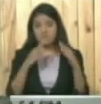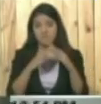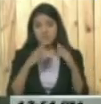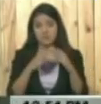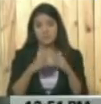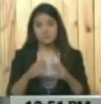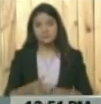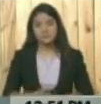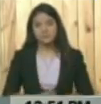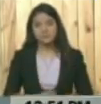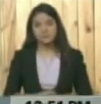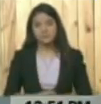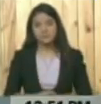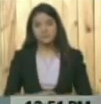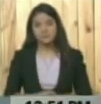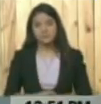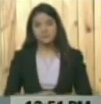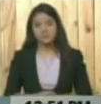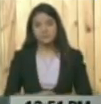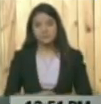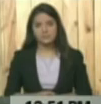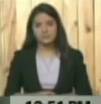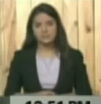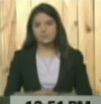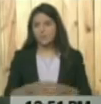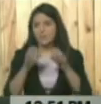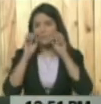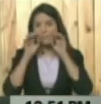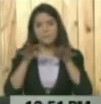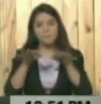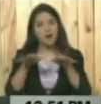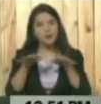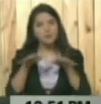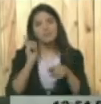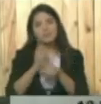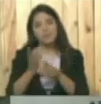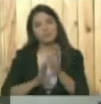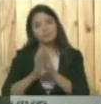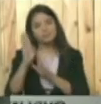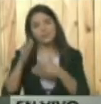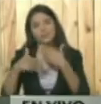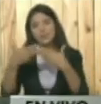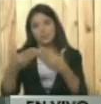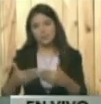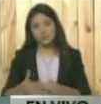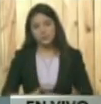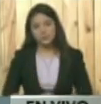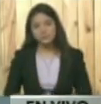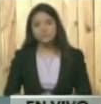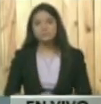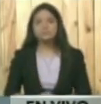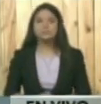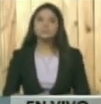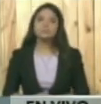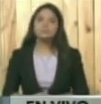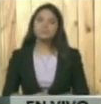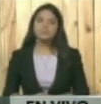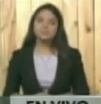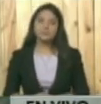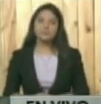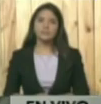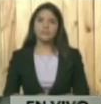que de manera maravillosa tiene que ir surgiendo. Por otra parte, señor